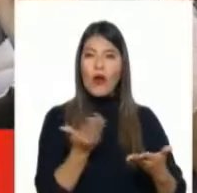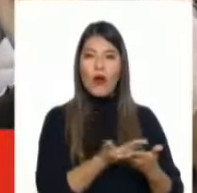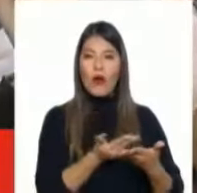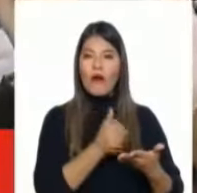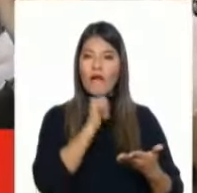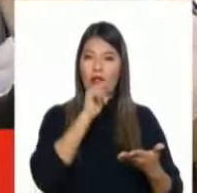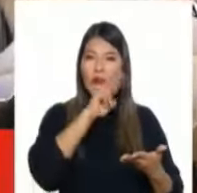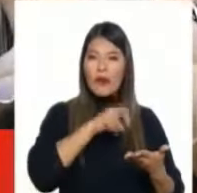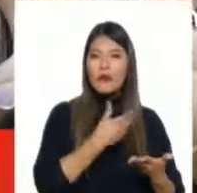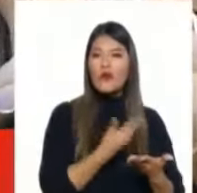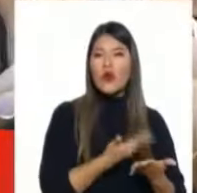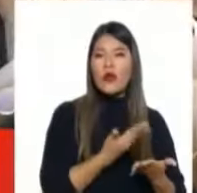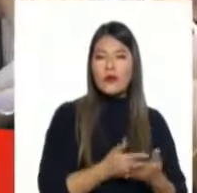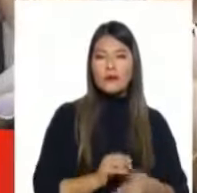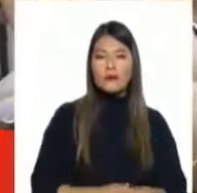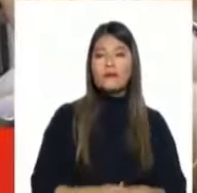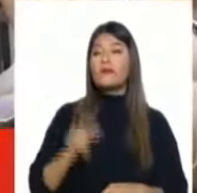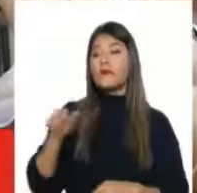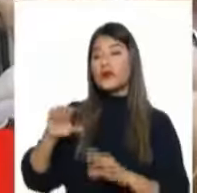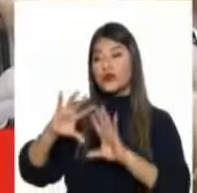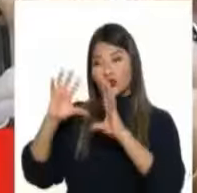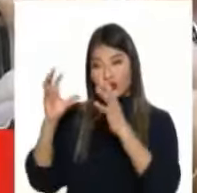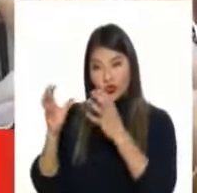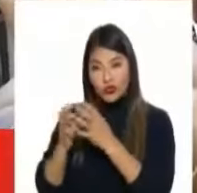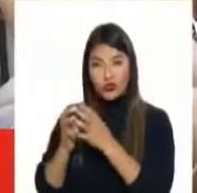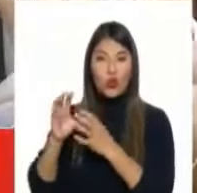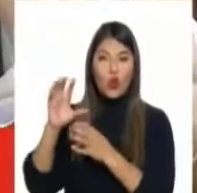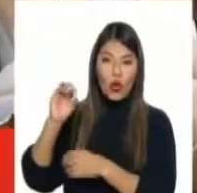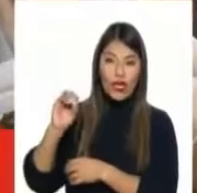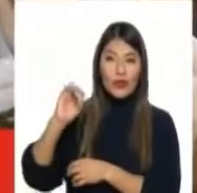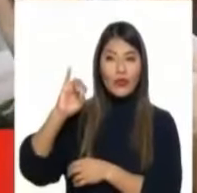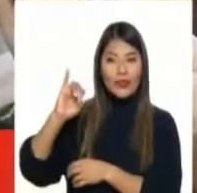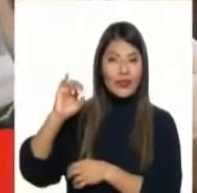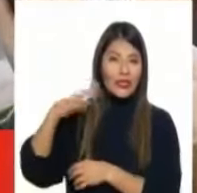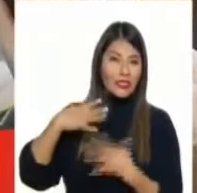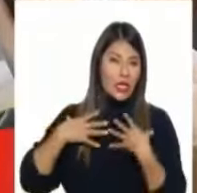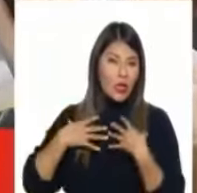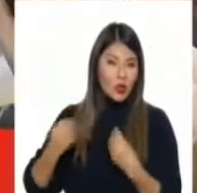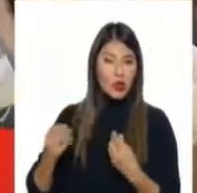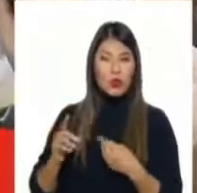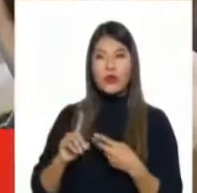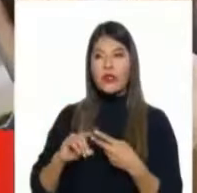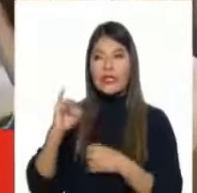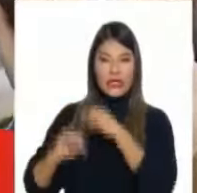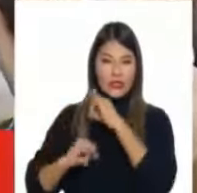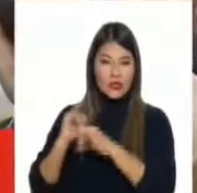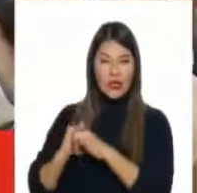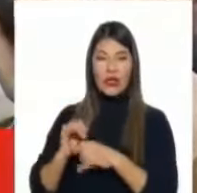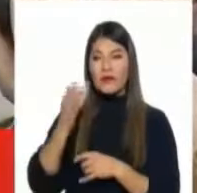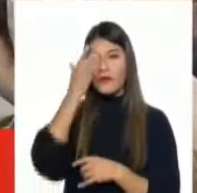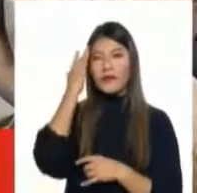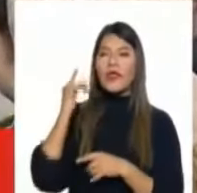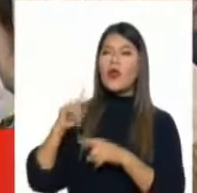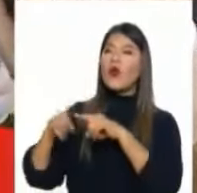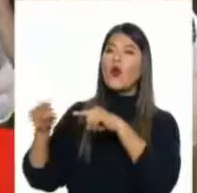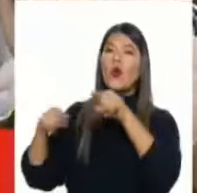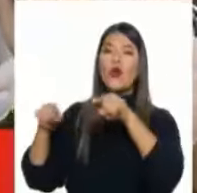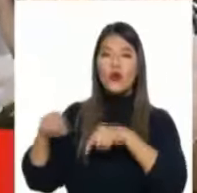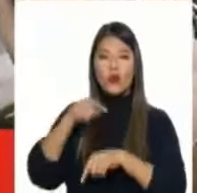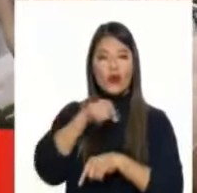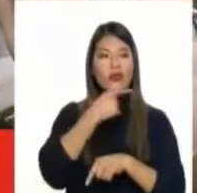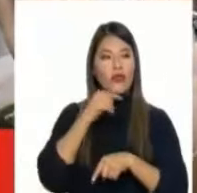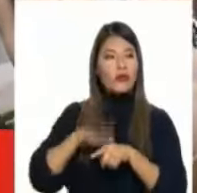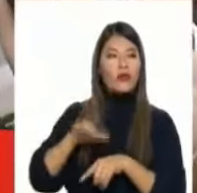Organismo Internacional de la Salud y otros organismos habían recomendado